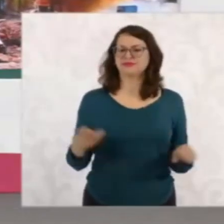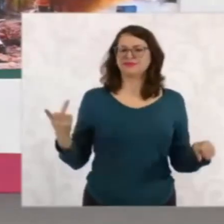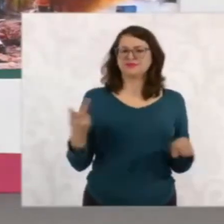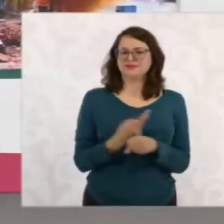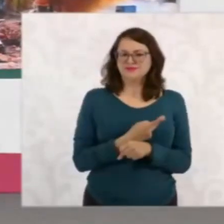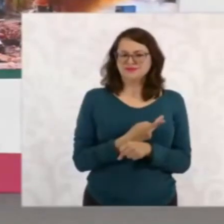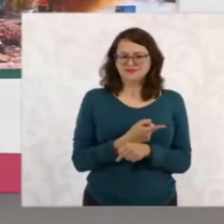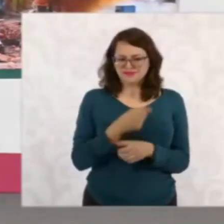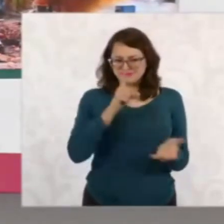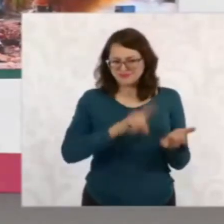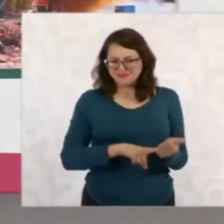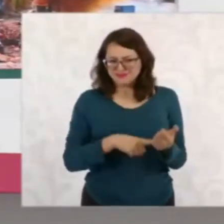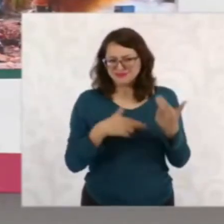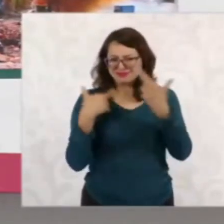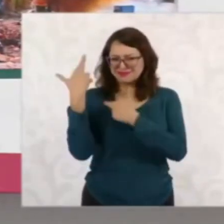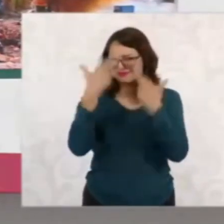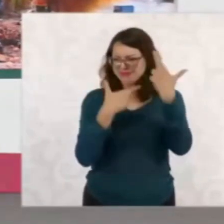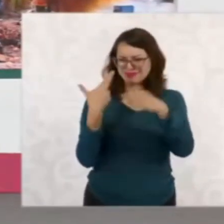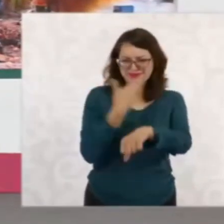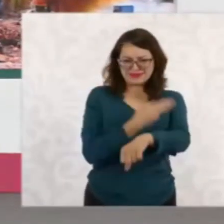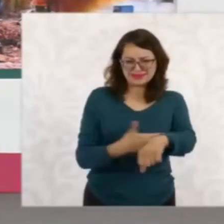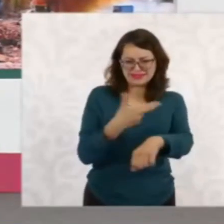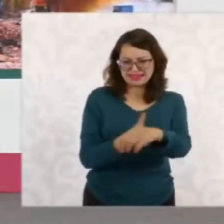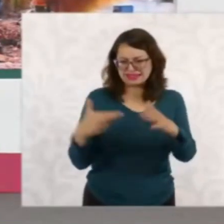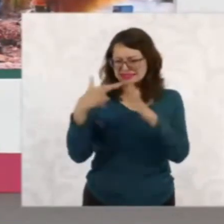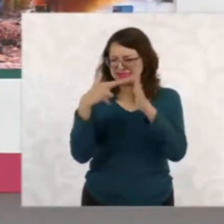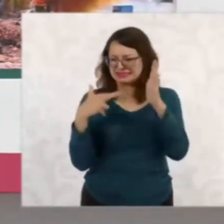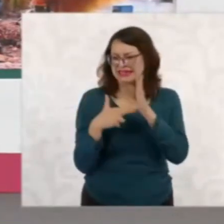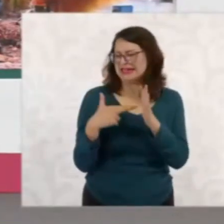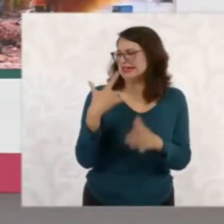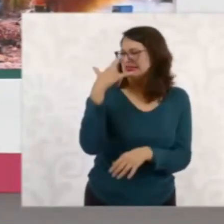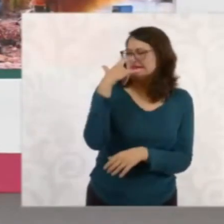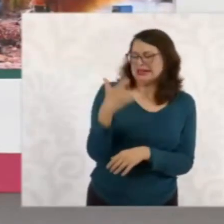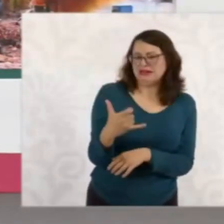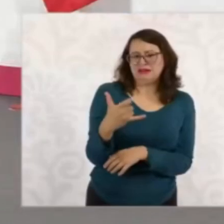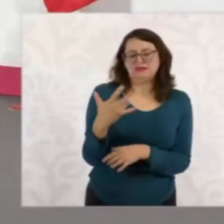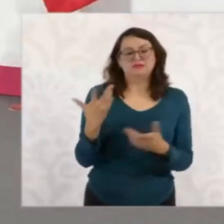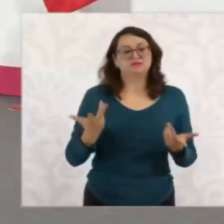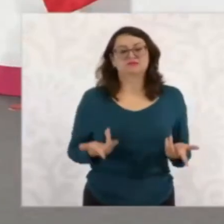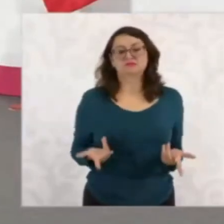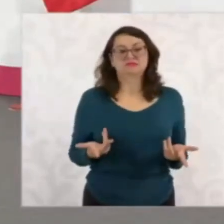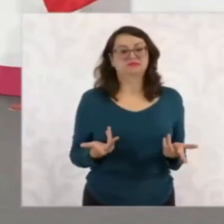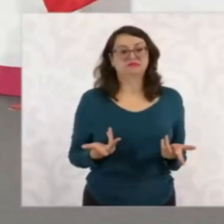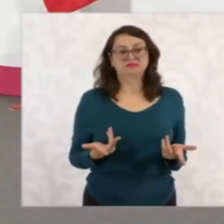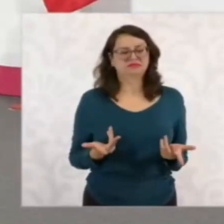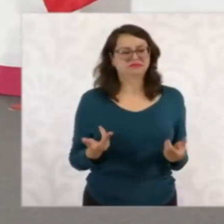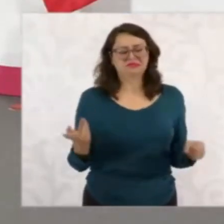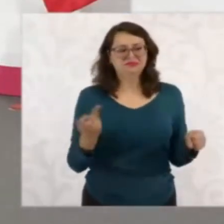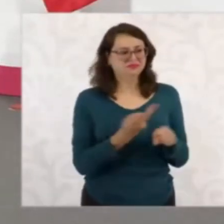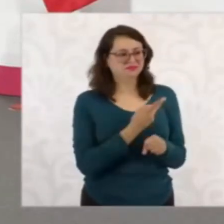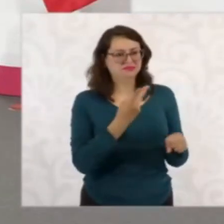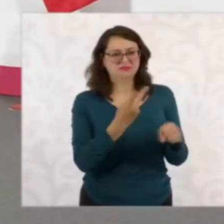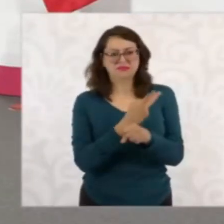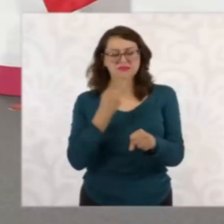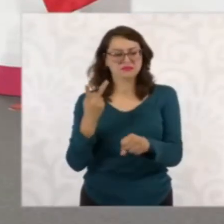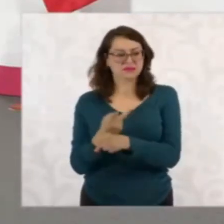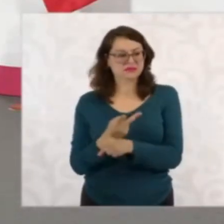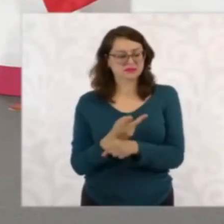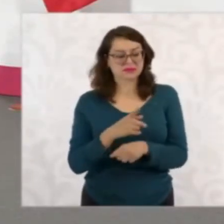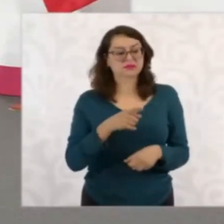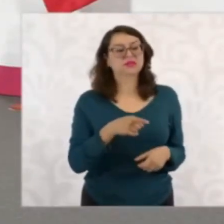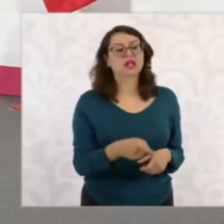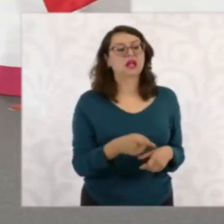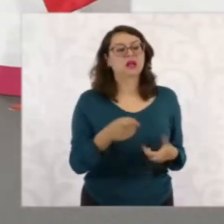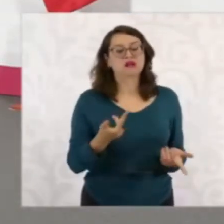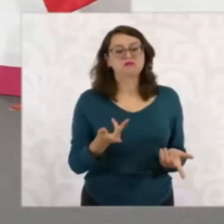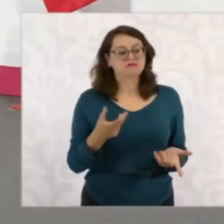siendo oscuro, de más opaco, y con la actuación inmediata, aquí se destapa muchísimo y ahorita lo vamos más adelante el